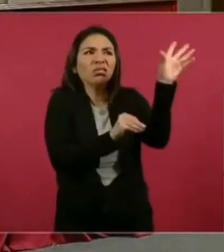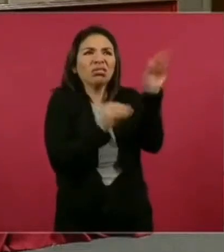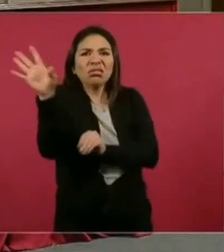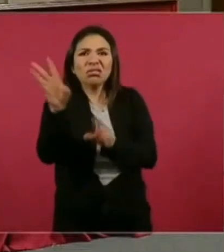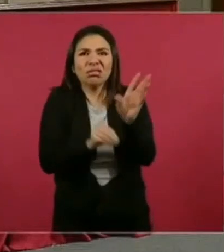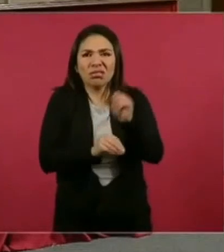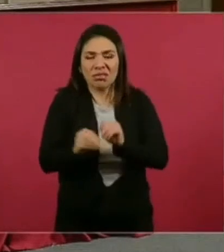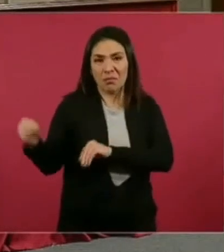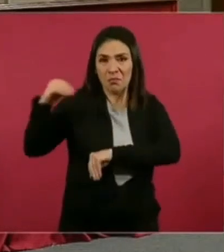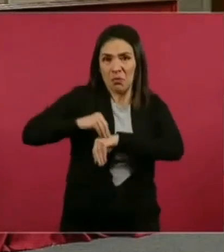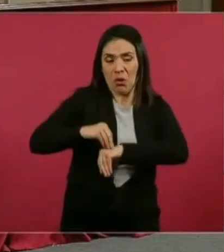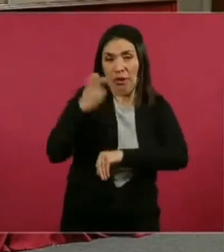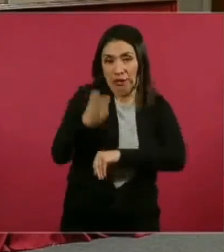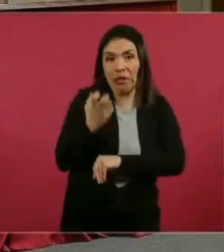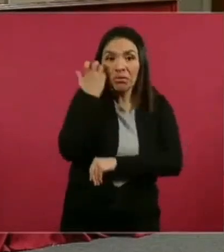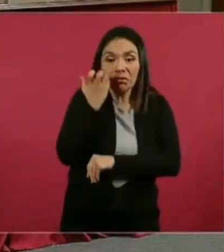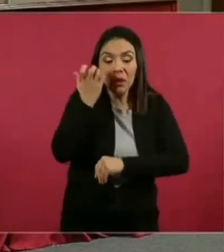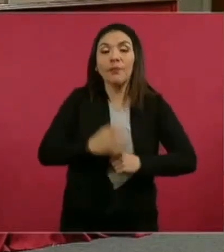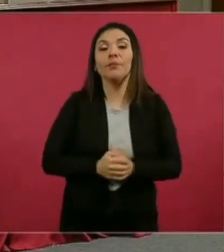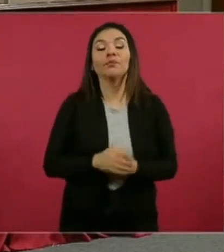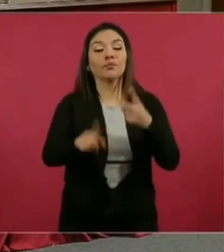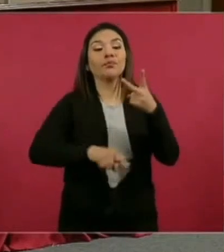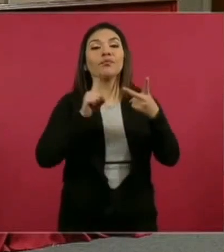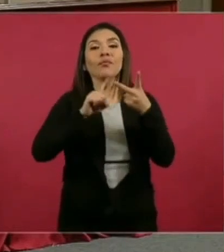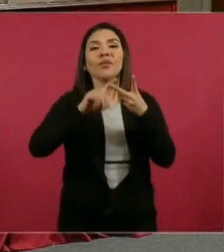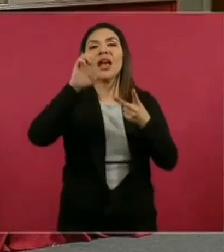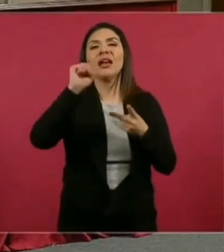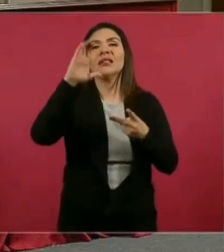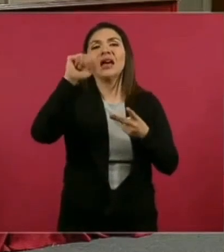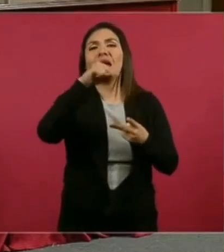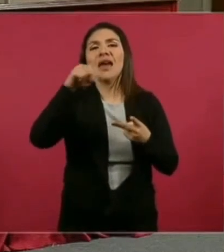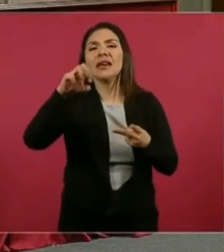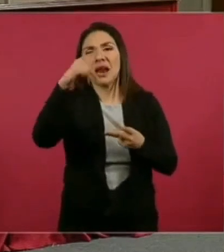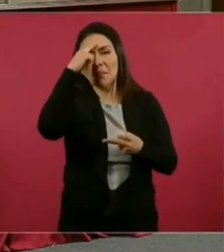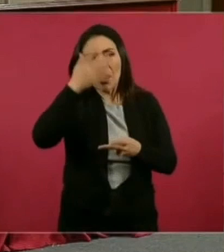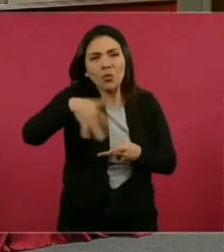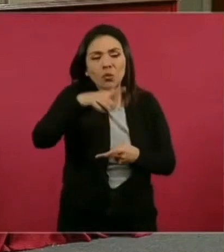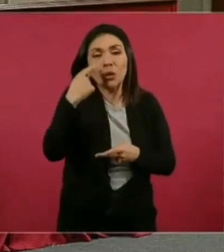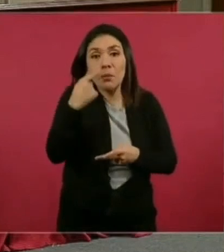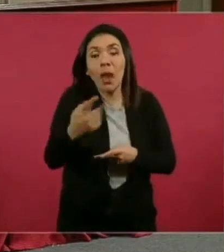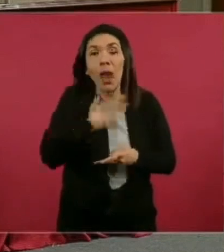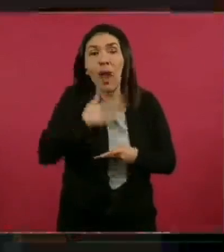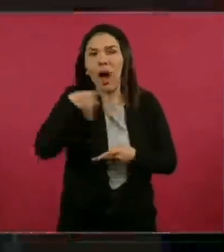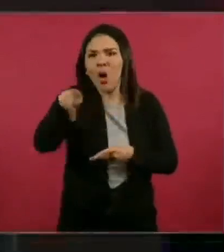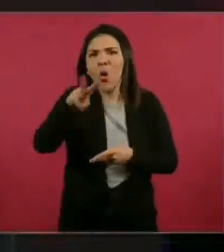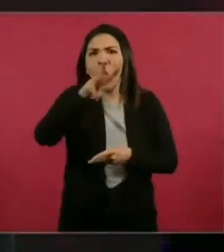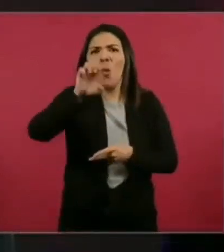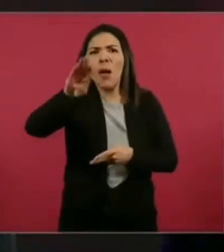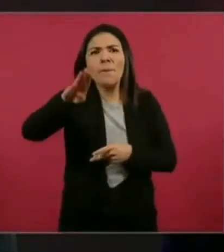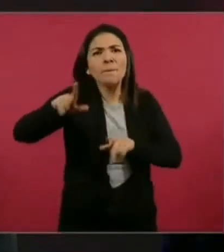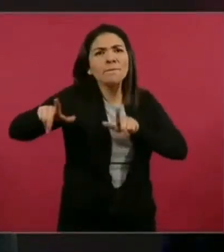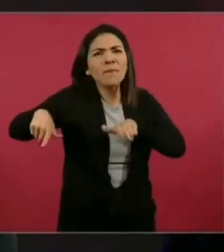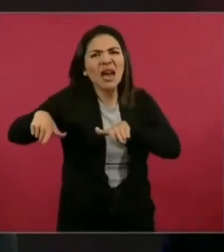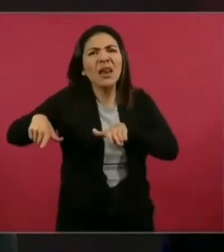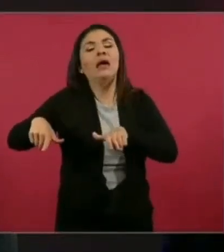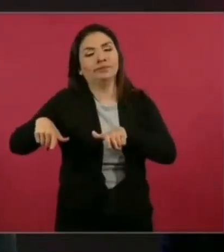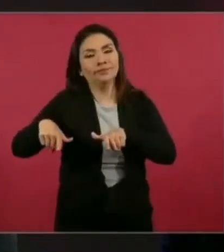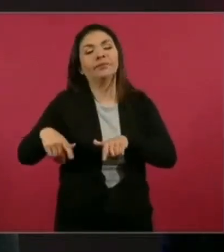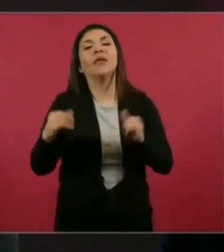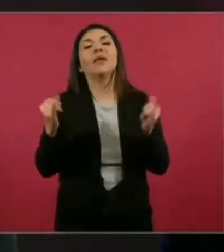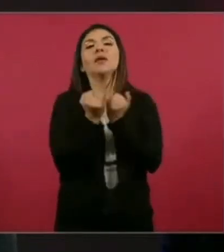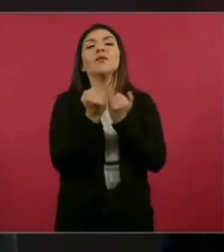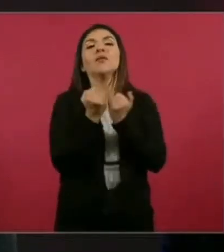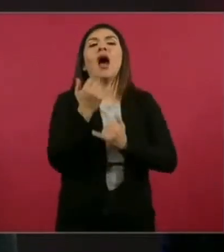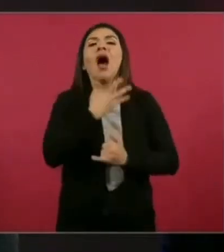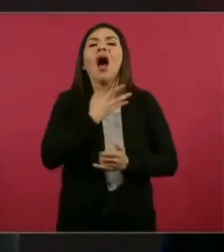directorios, son escáneres que ven todo lo que nace de esos dominios de web. Ataques de